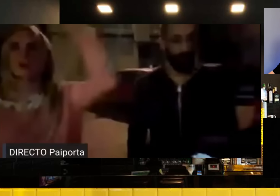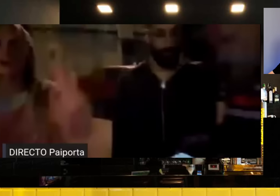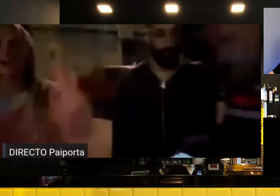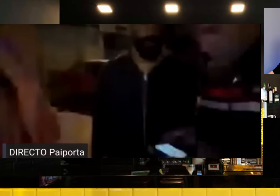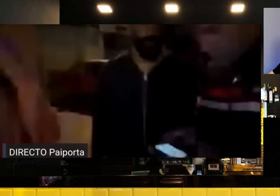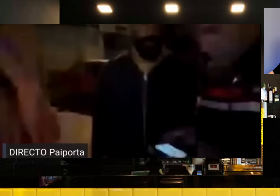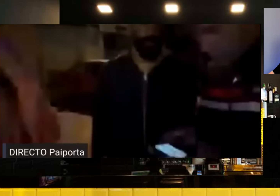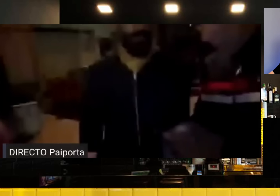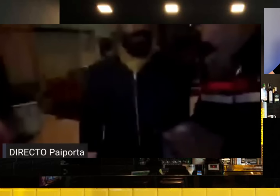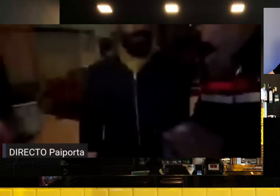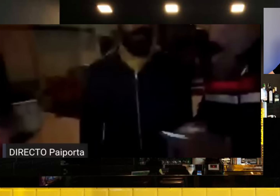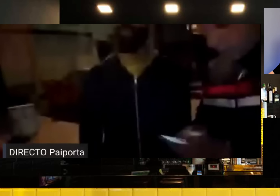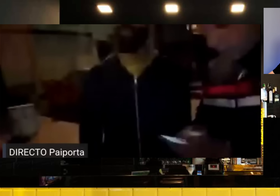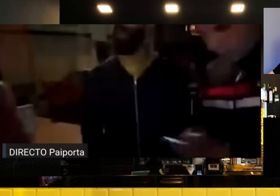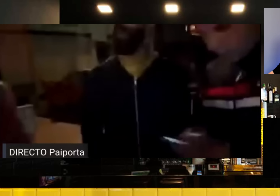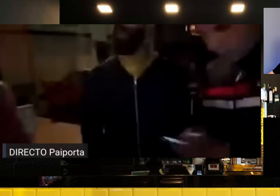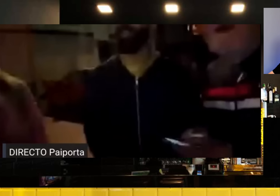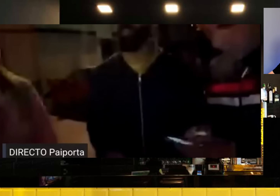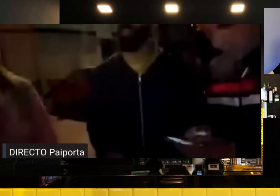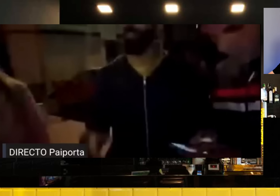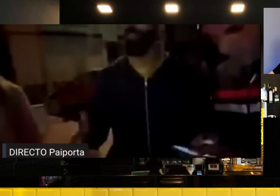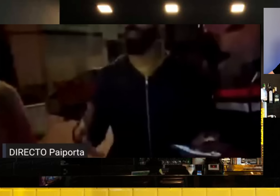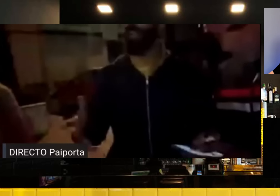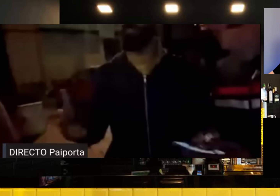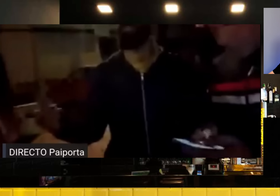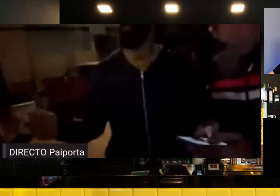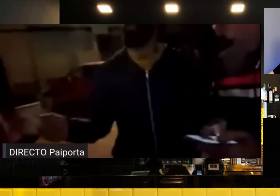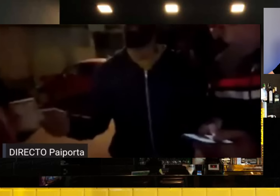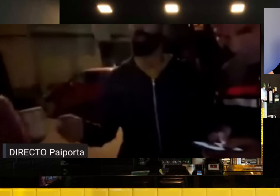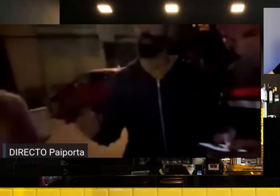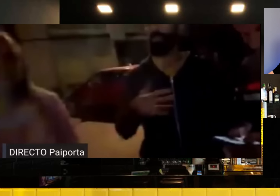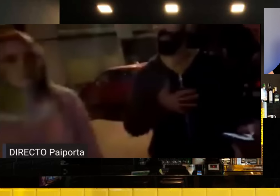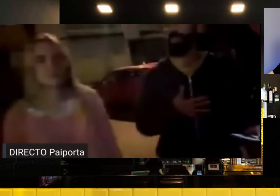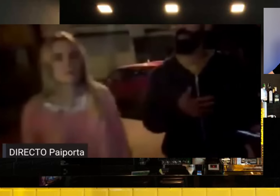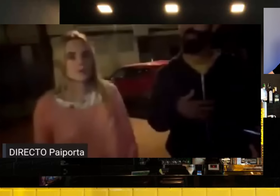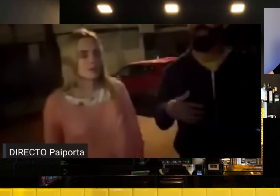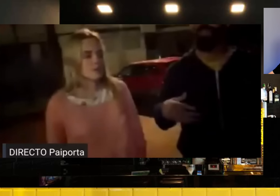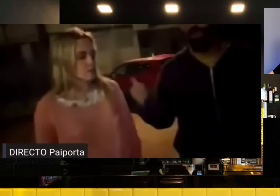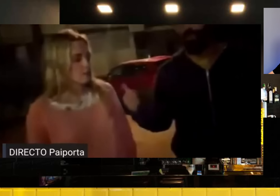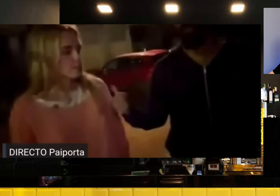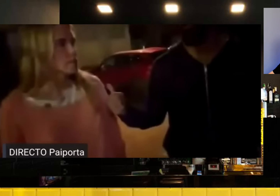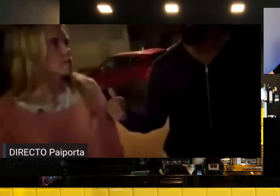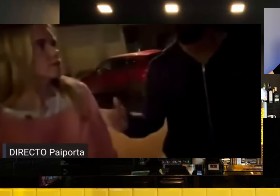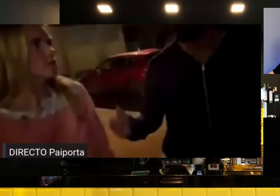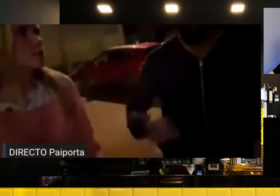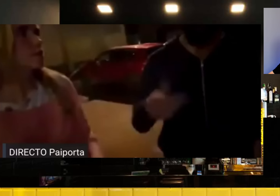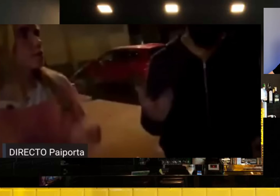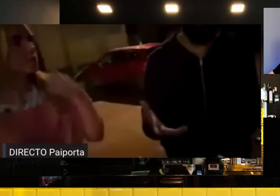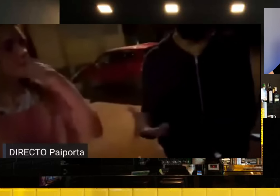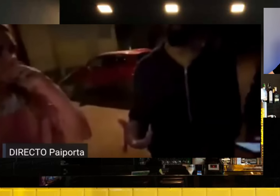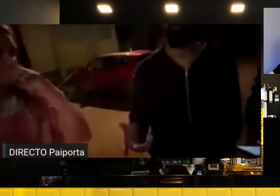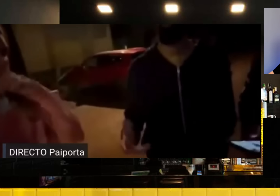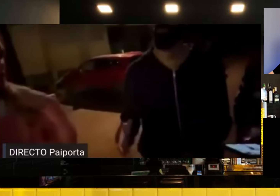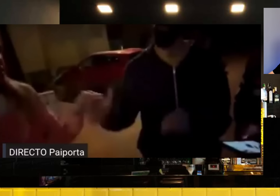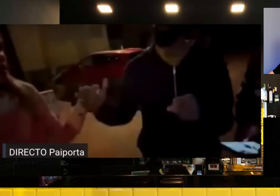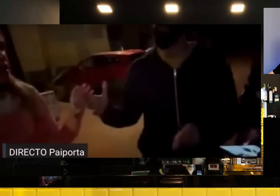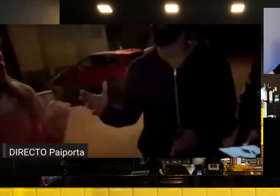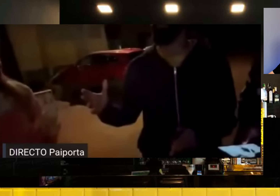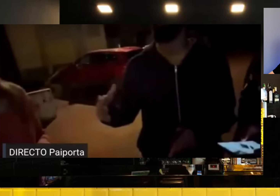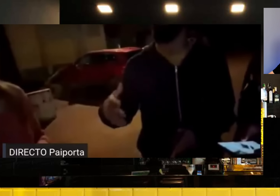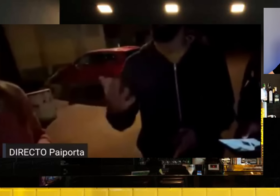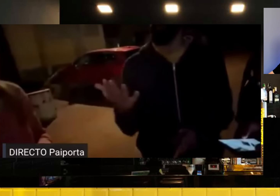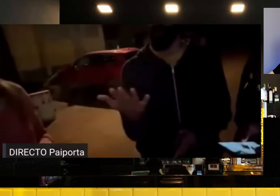eh arrancaste eso martillazos cargamos treses martillos yo con mi vecino a martillazo limpio